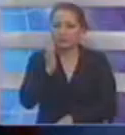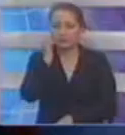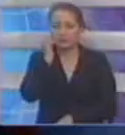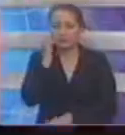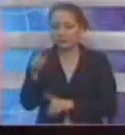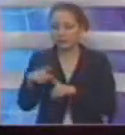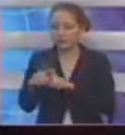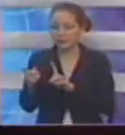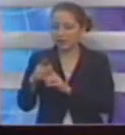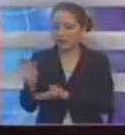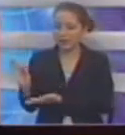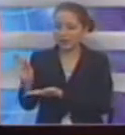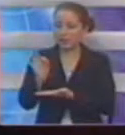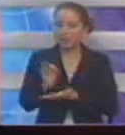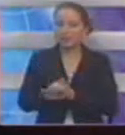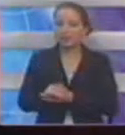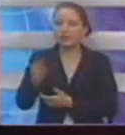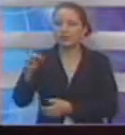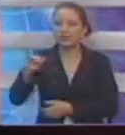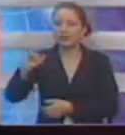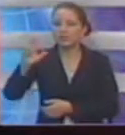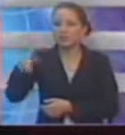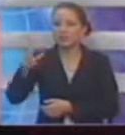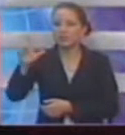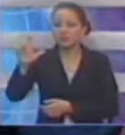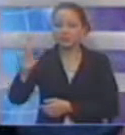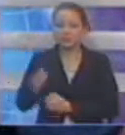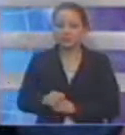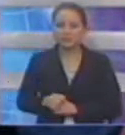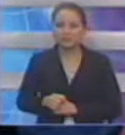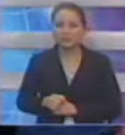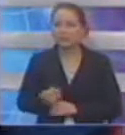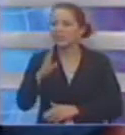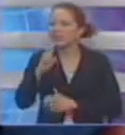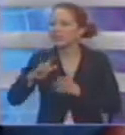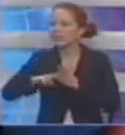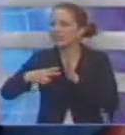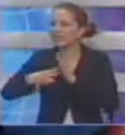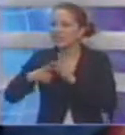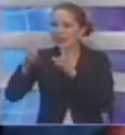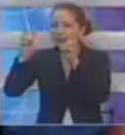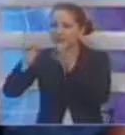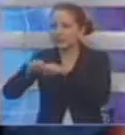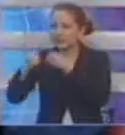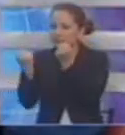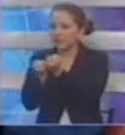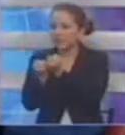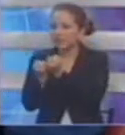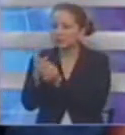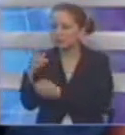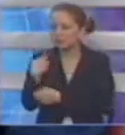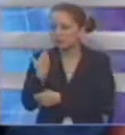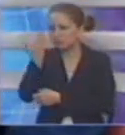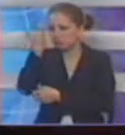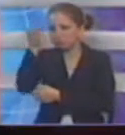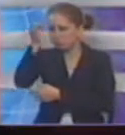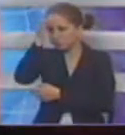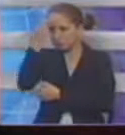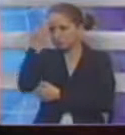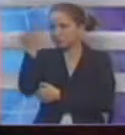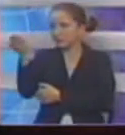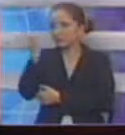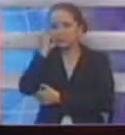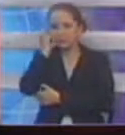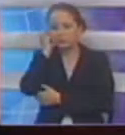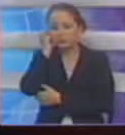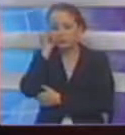la primera gestión gubernamental de Michelle Bachelet, le pregunté, ¿usted sabe o qué se refiere el socialismo del siglo XXI? Y me dijo, no sé.